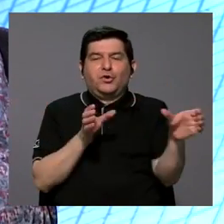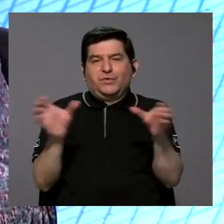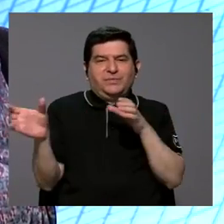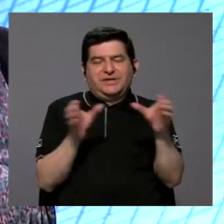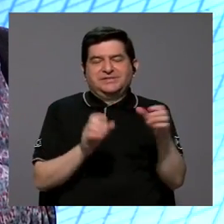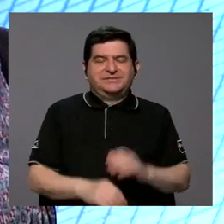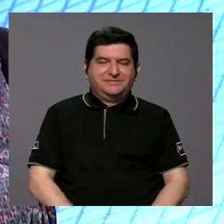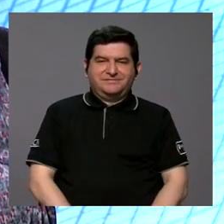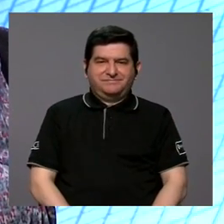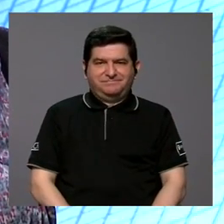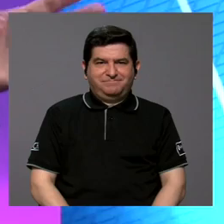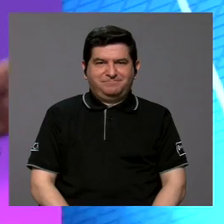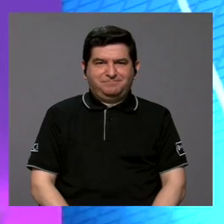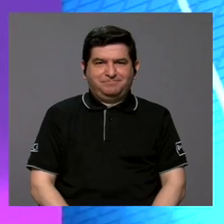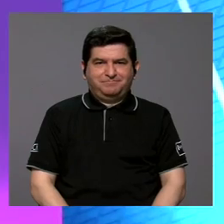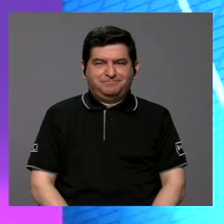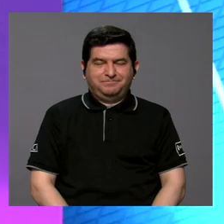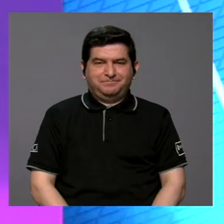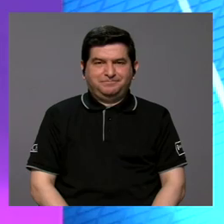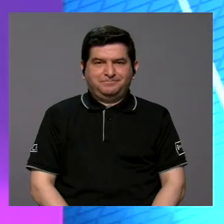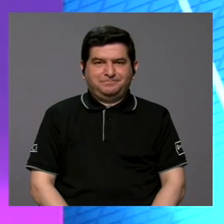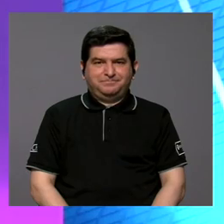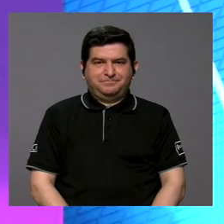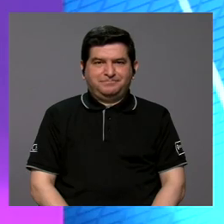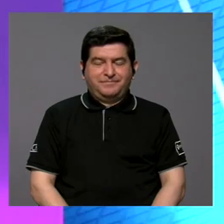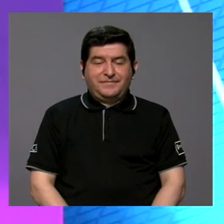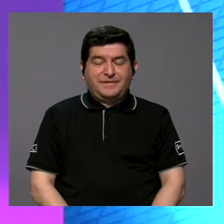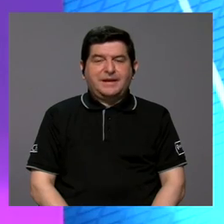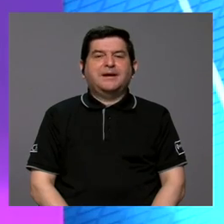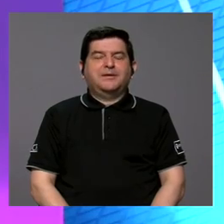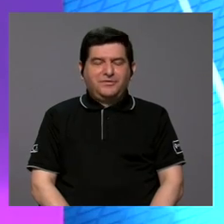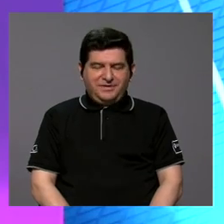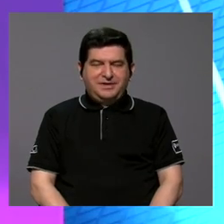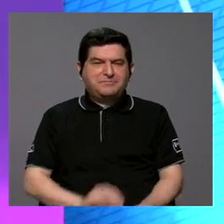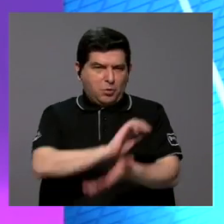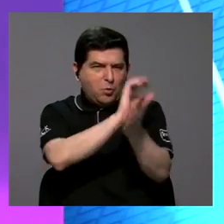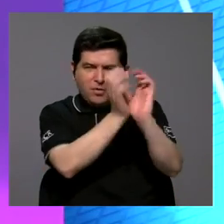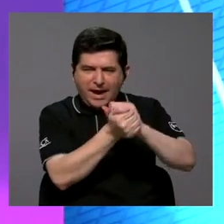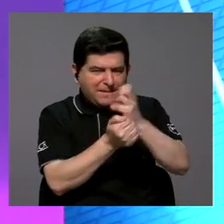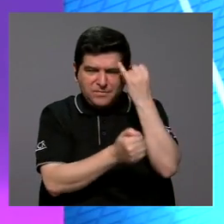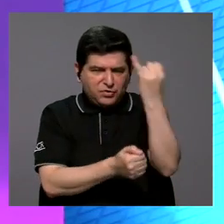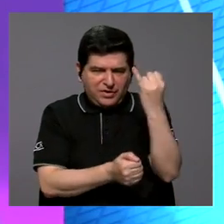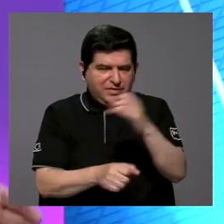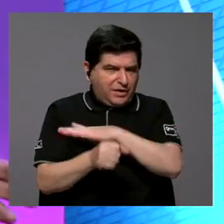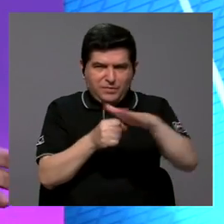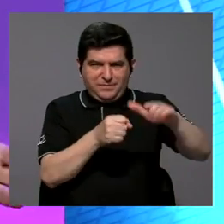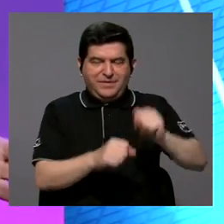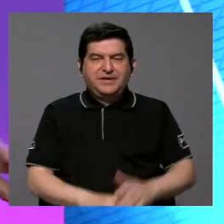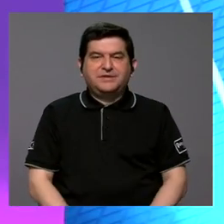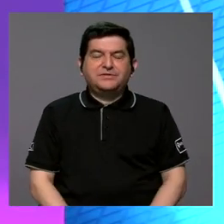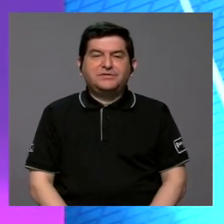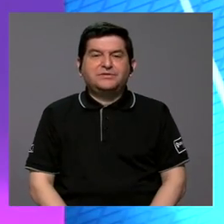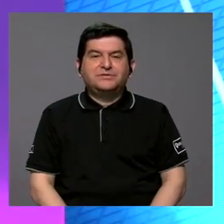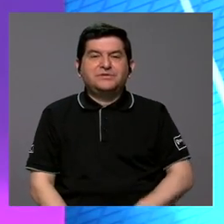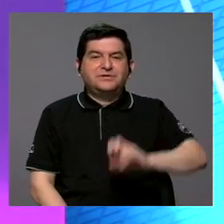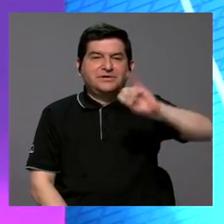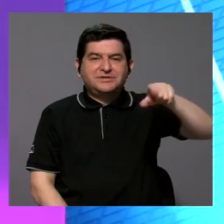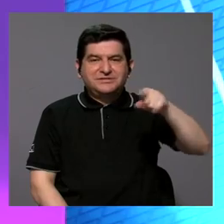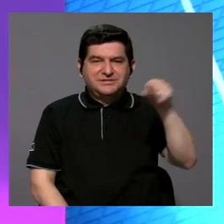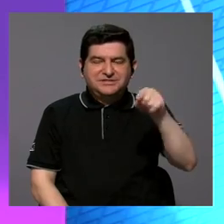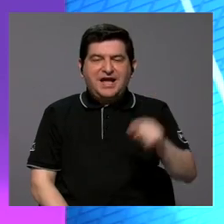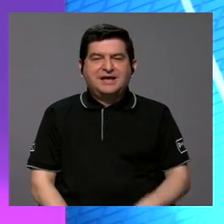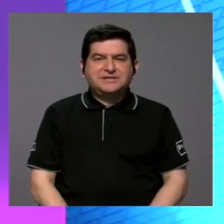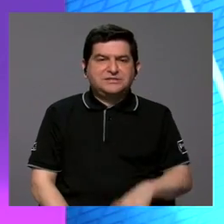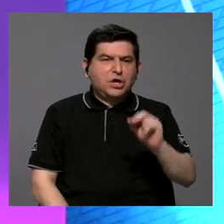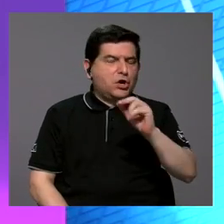al proyecto. Bueno, para dar un giro 360, y me quedo con eso, el jazz no ha sido